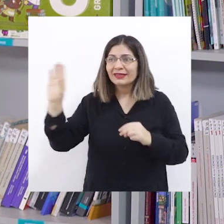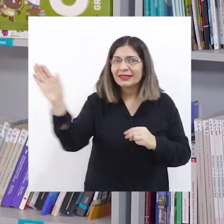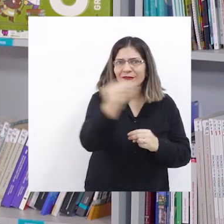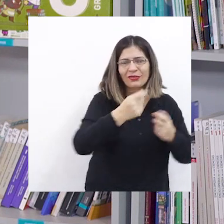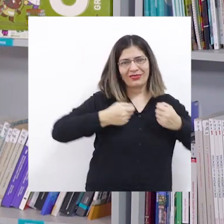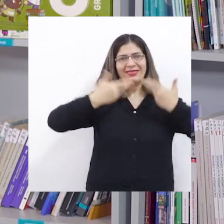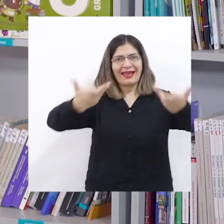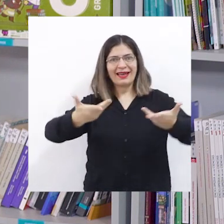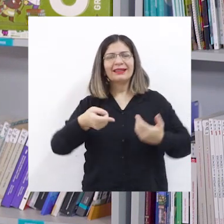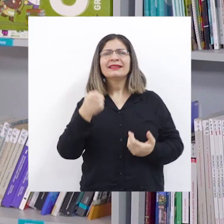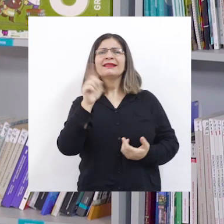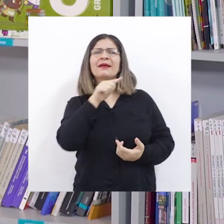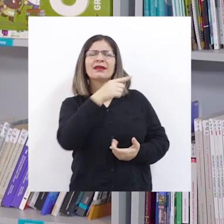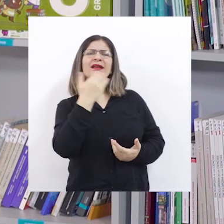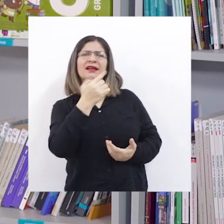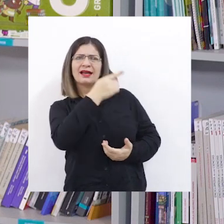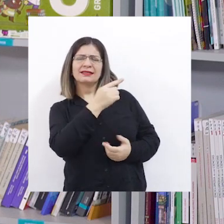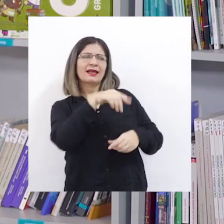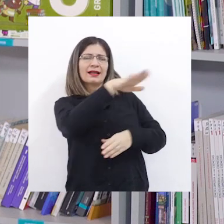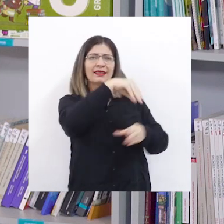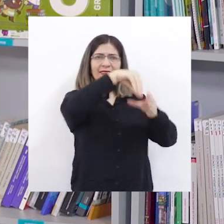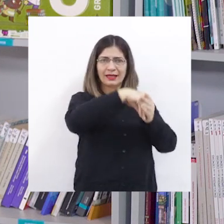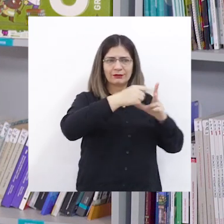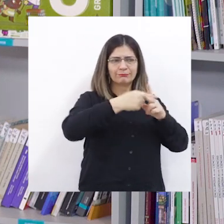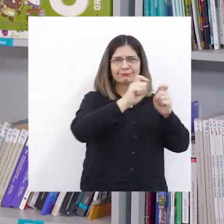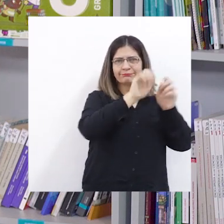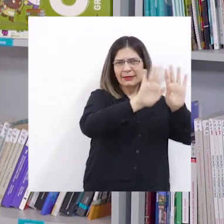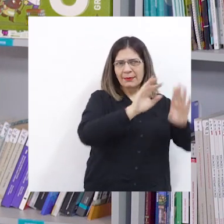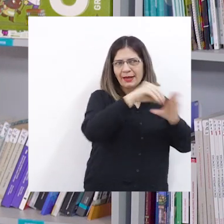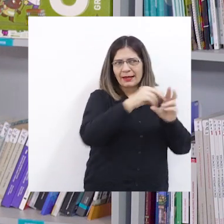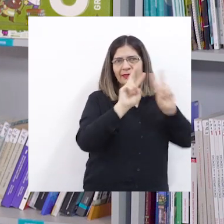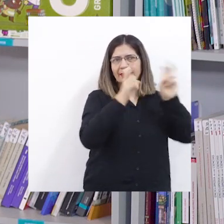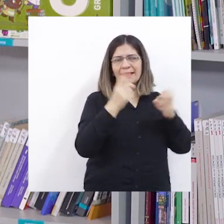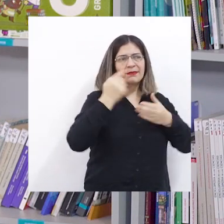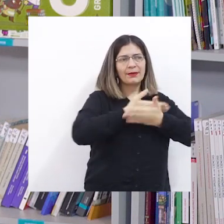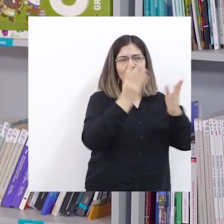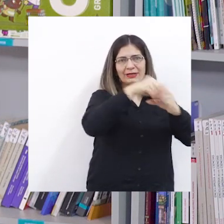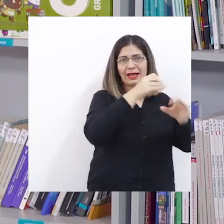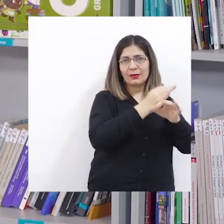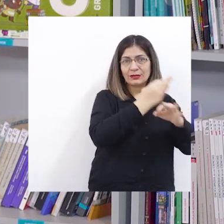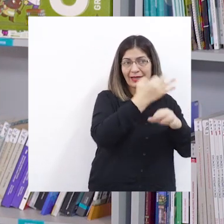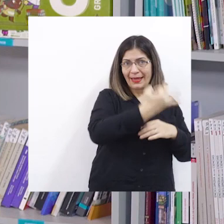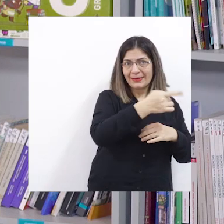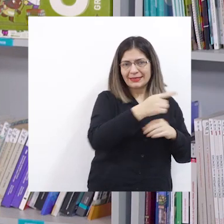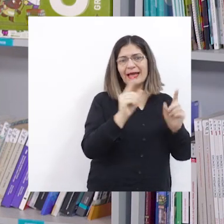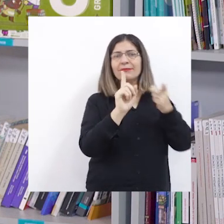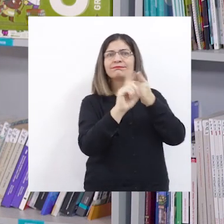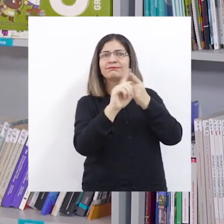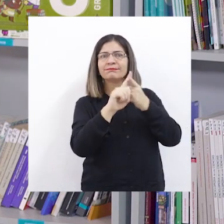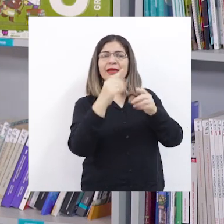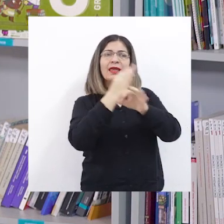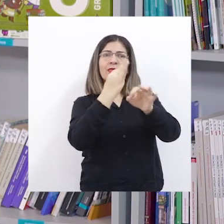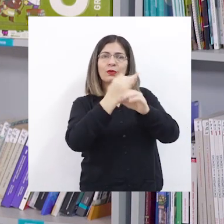la Dirección de Asistencia Técnico-Pedagógica del Ministerio de Educación y a la Modalidad de Educación Artística,